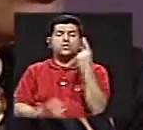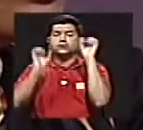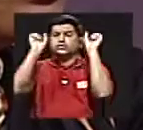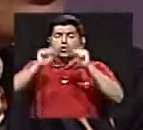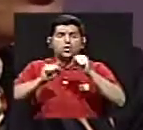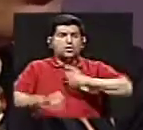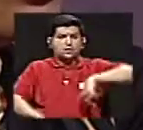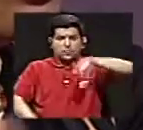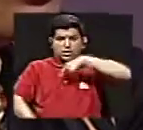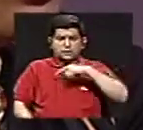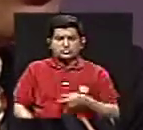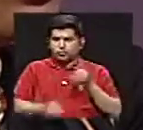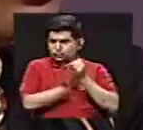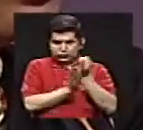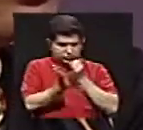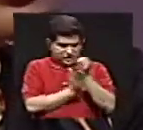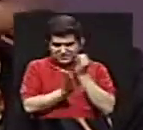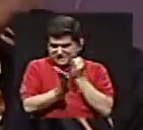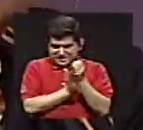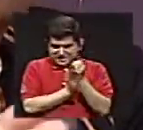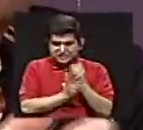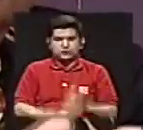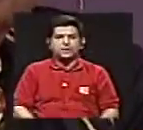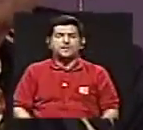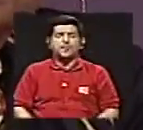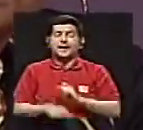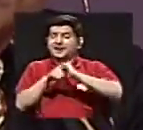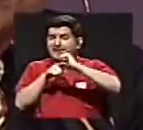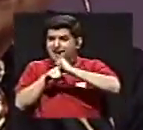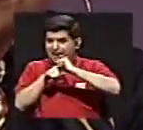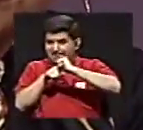podemos dedicarnos a la investigación,